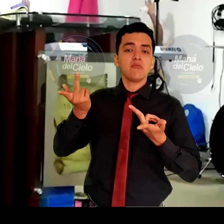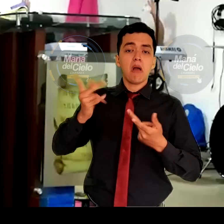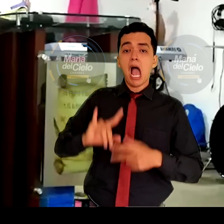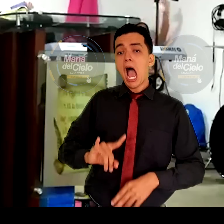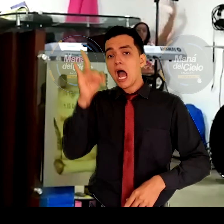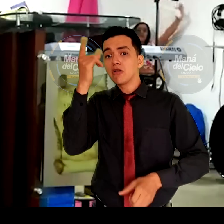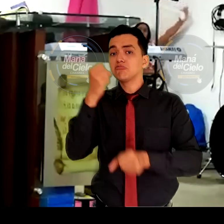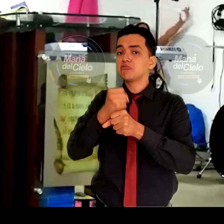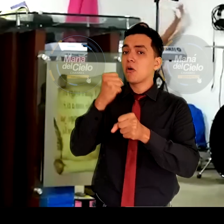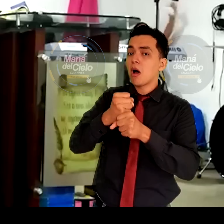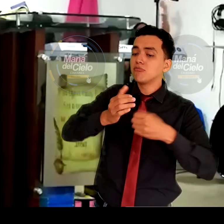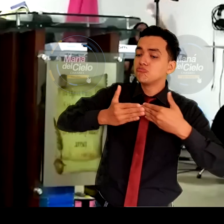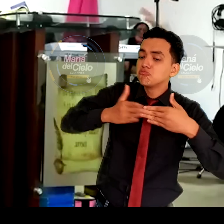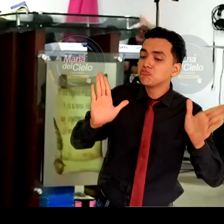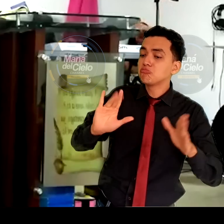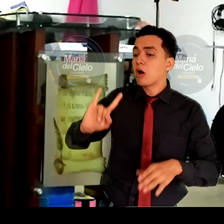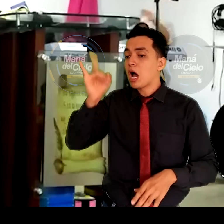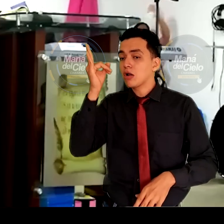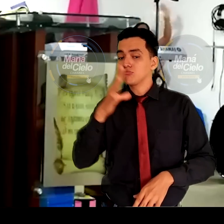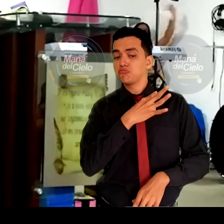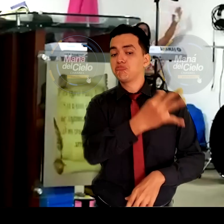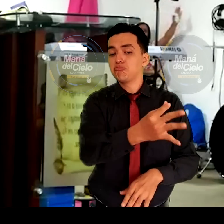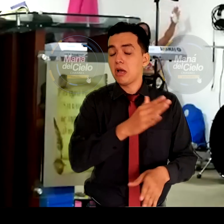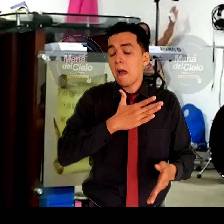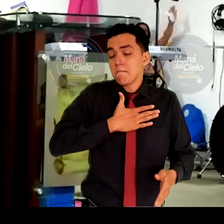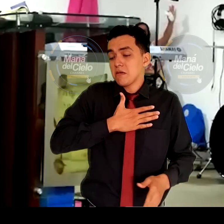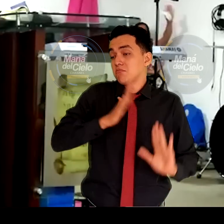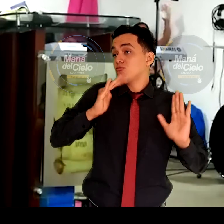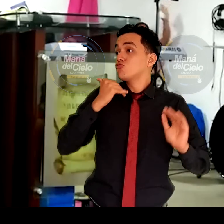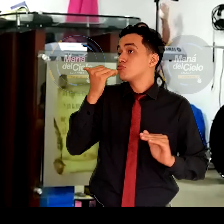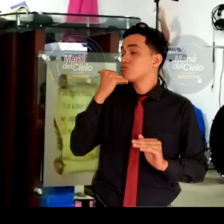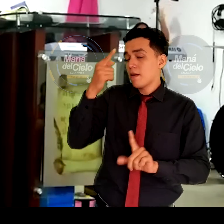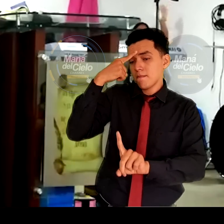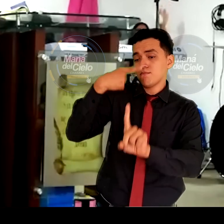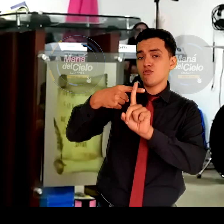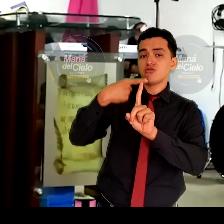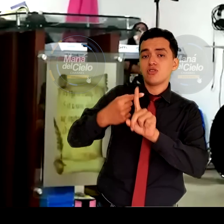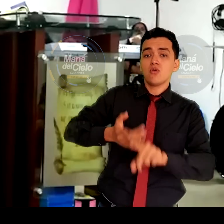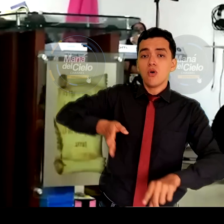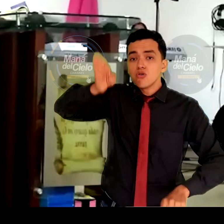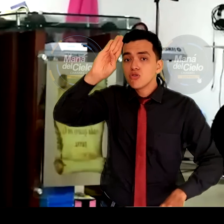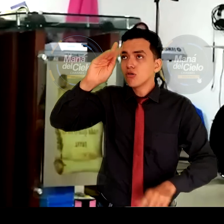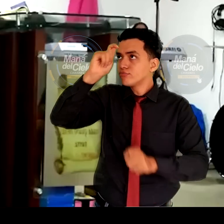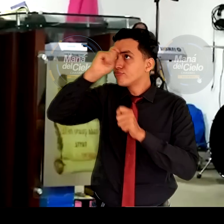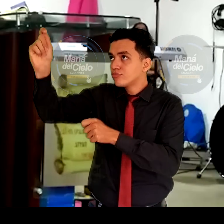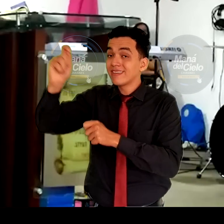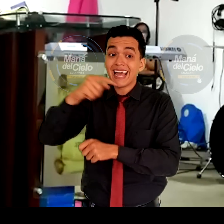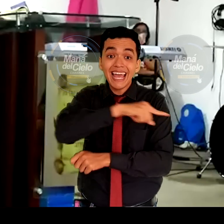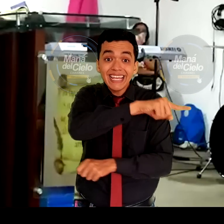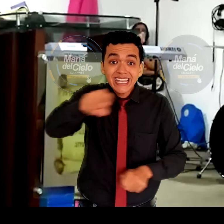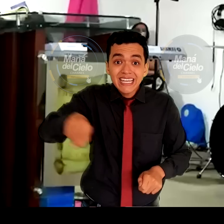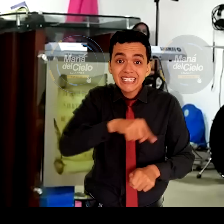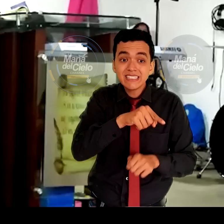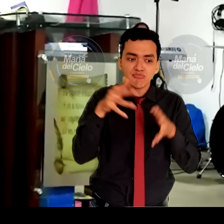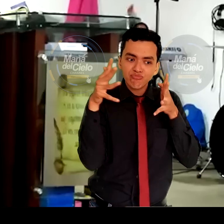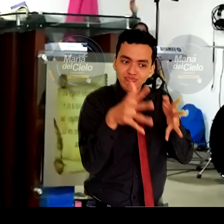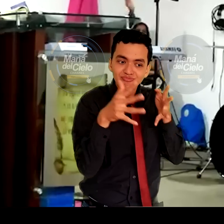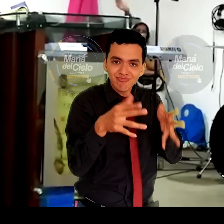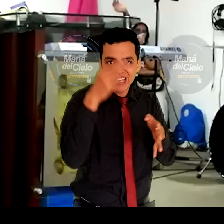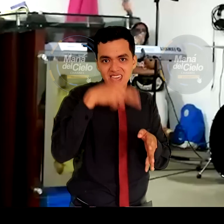y comienza a nombrar los negocios, y Dios honra la fe, porque la Biblia dice, fue la fe, la certeza de las cosas que se esperan.